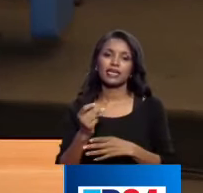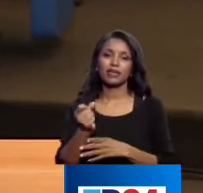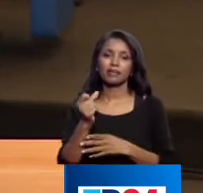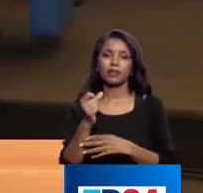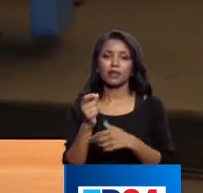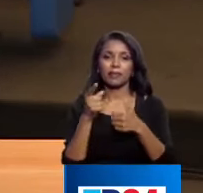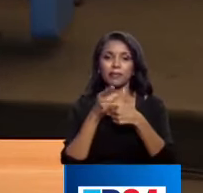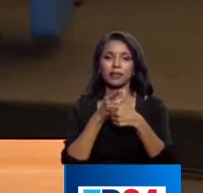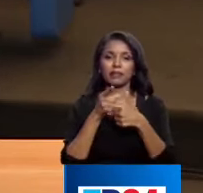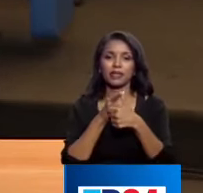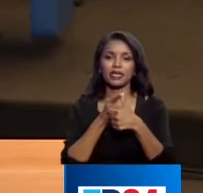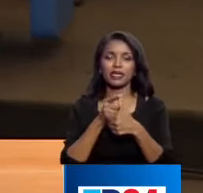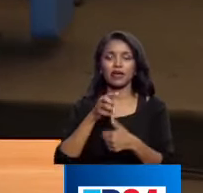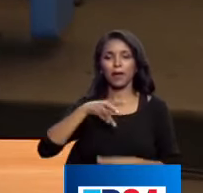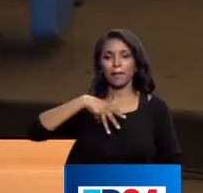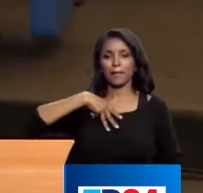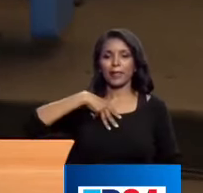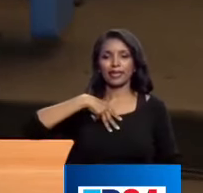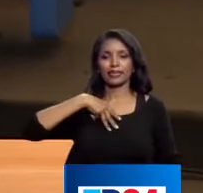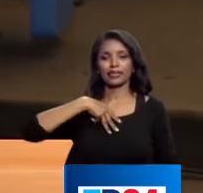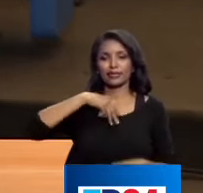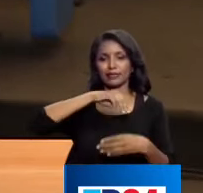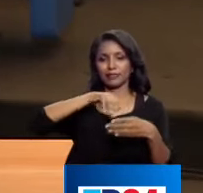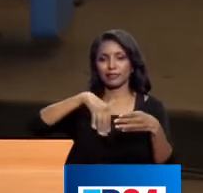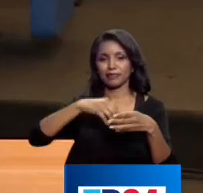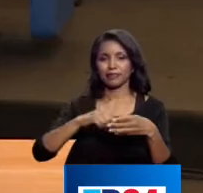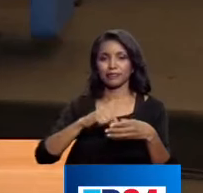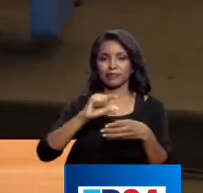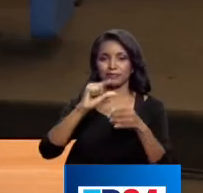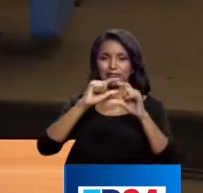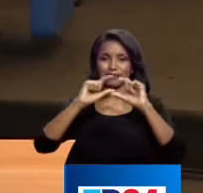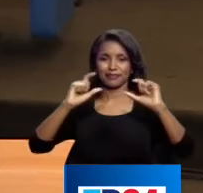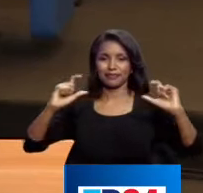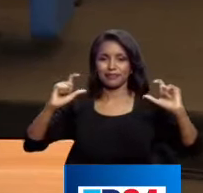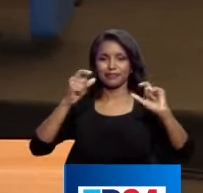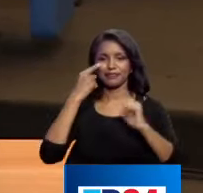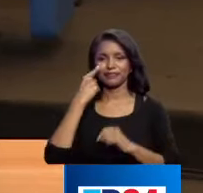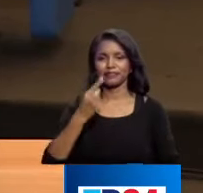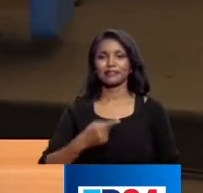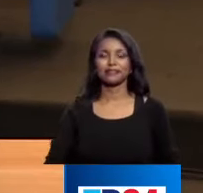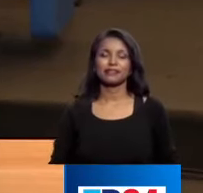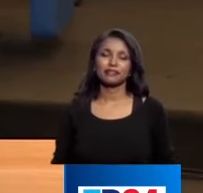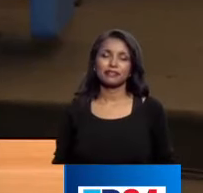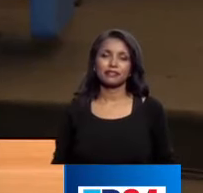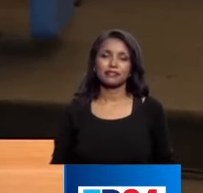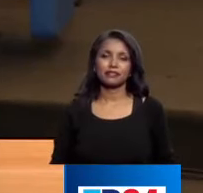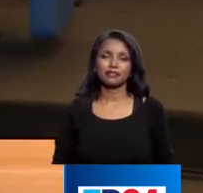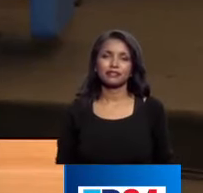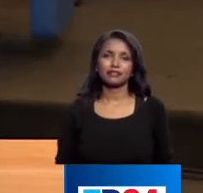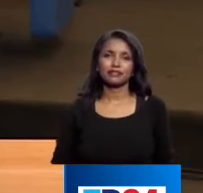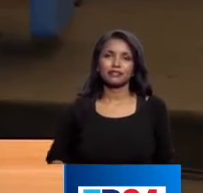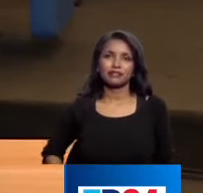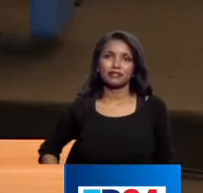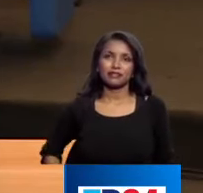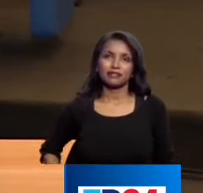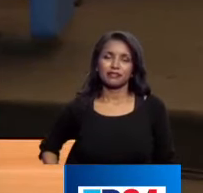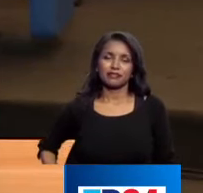el candidato Martín Torrijos. Su pregunta será la siguiente.